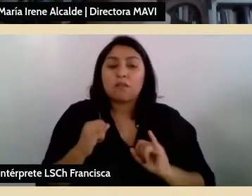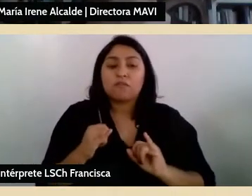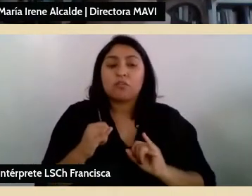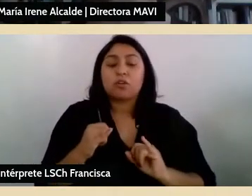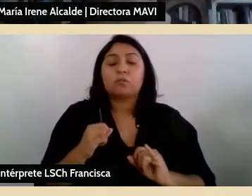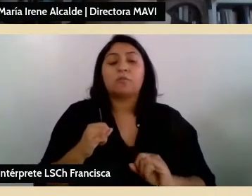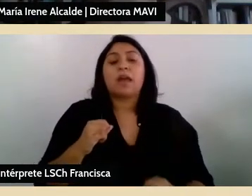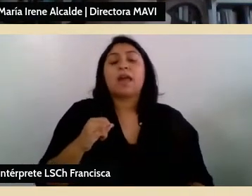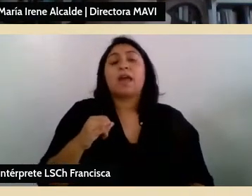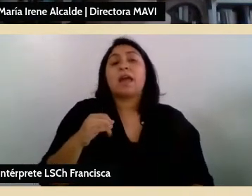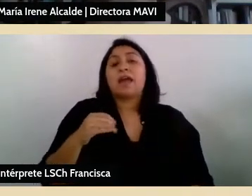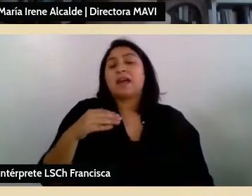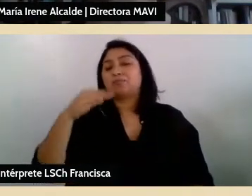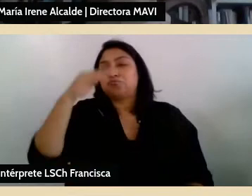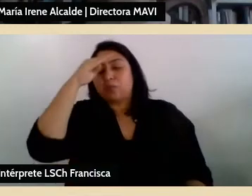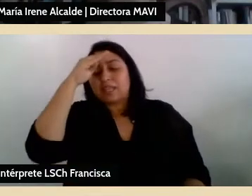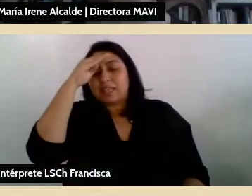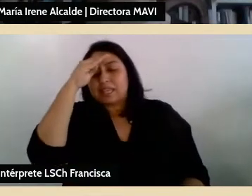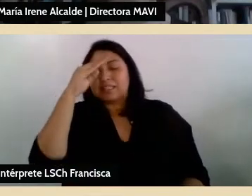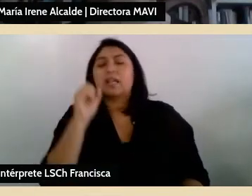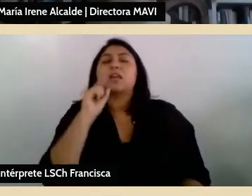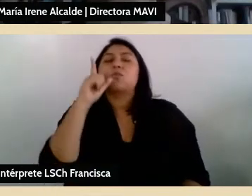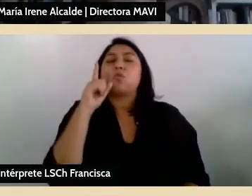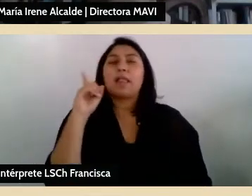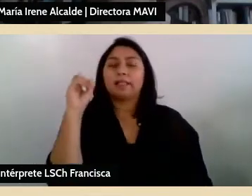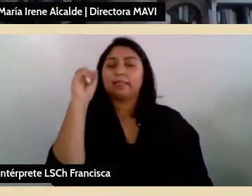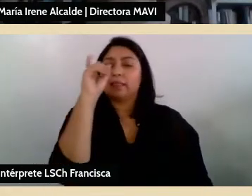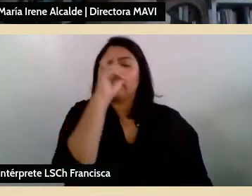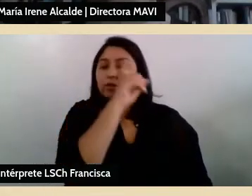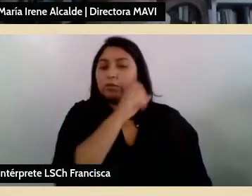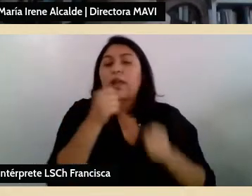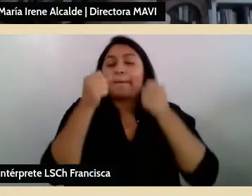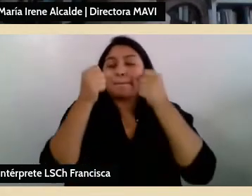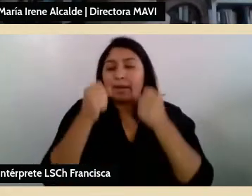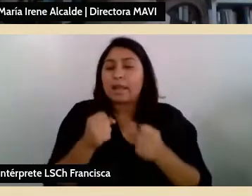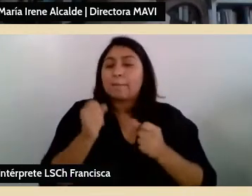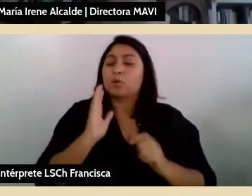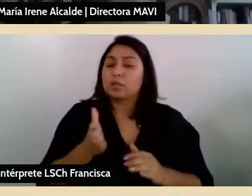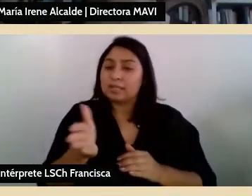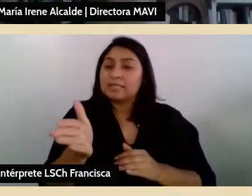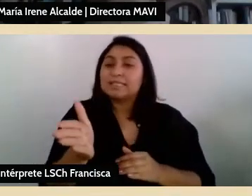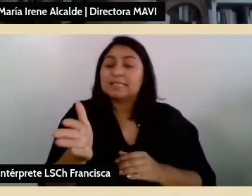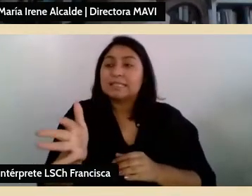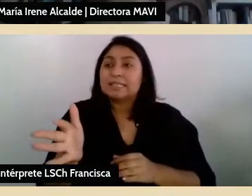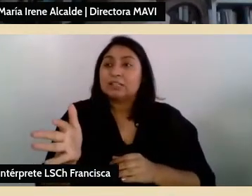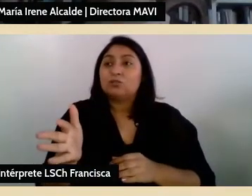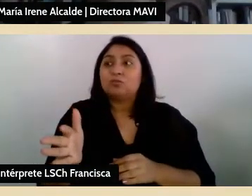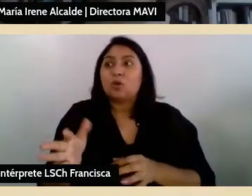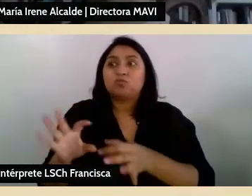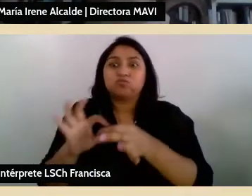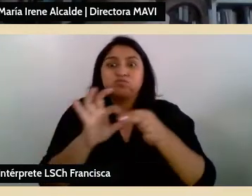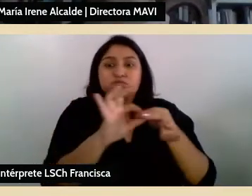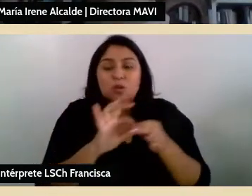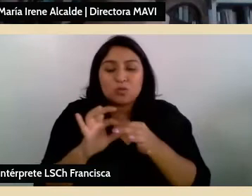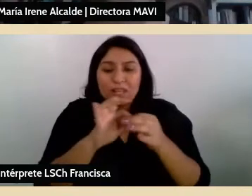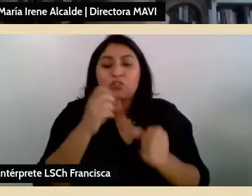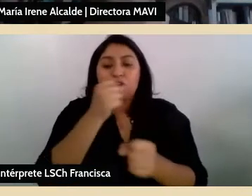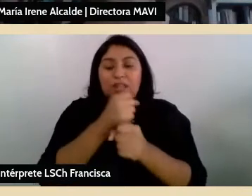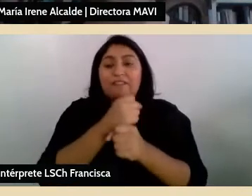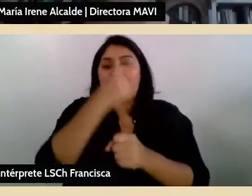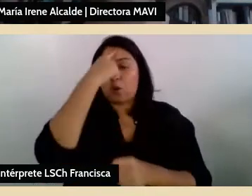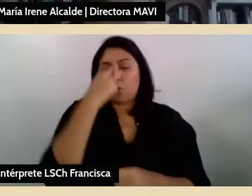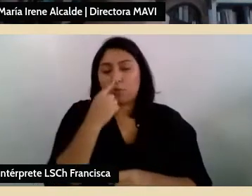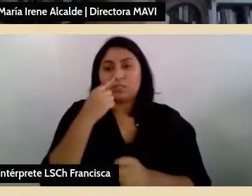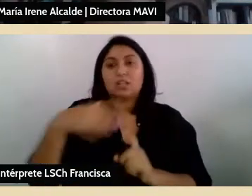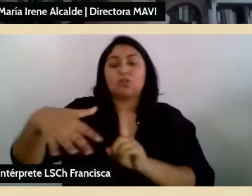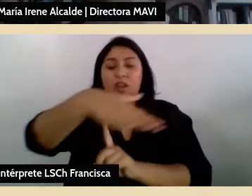y cuáles han sido las dificultades para poder seguir articulando el trabajo del museo en este